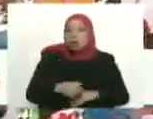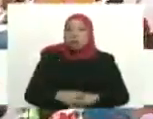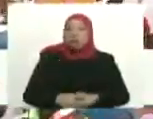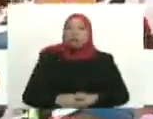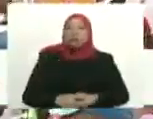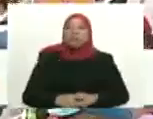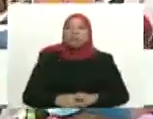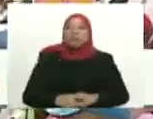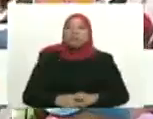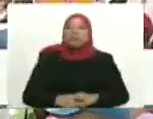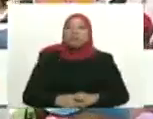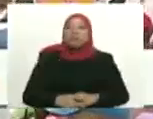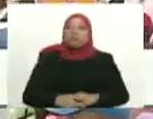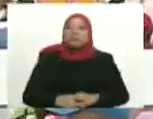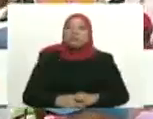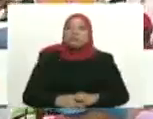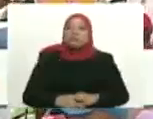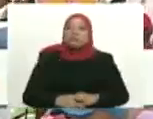malas.